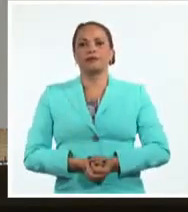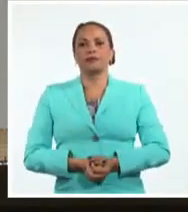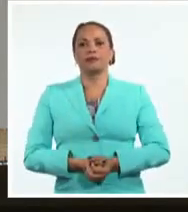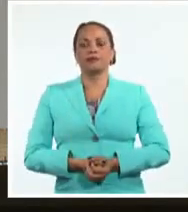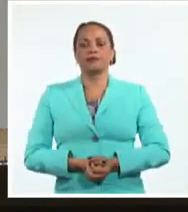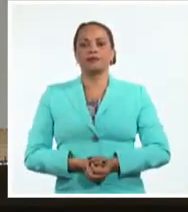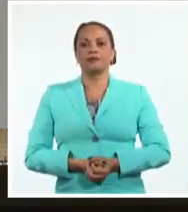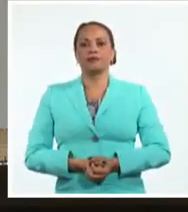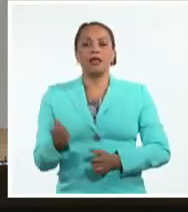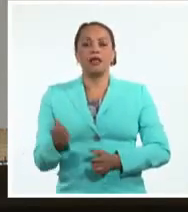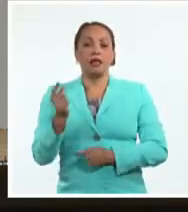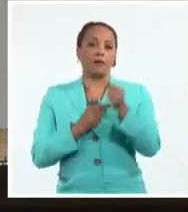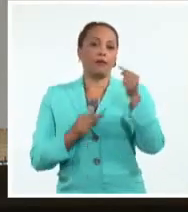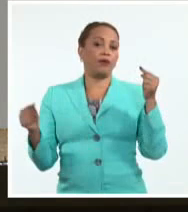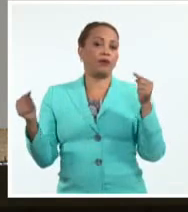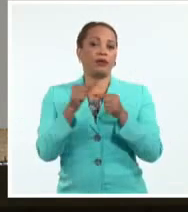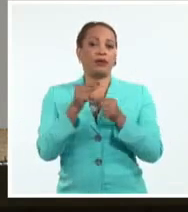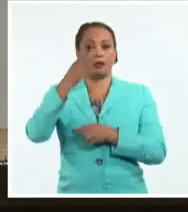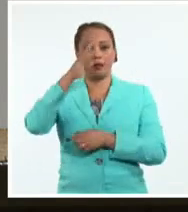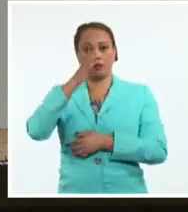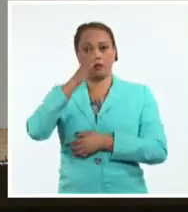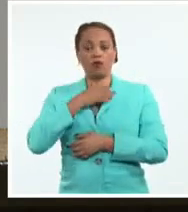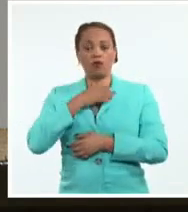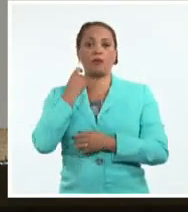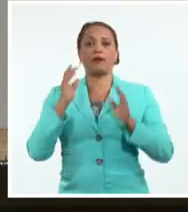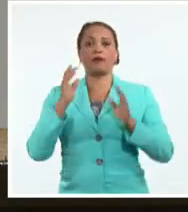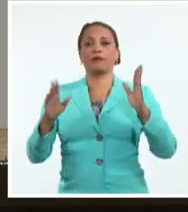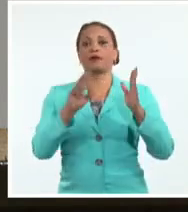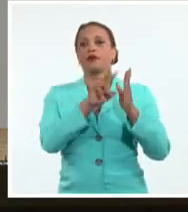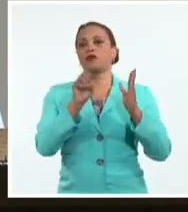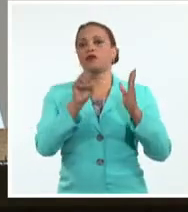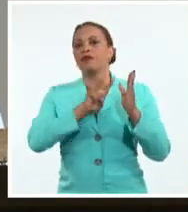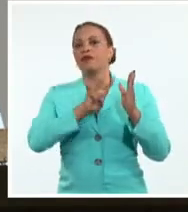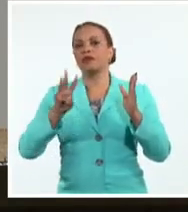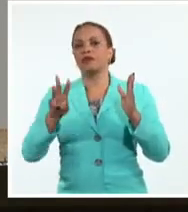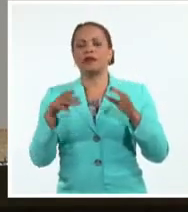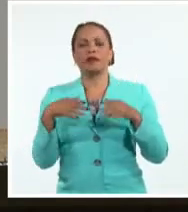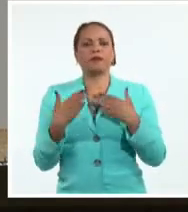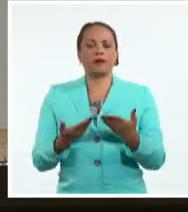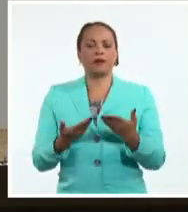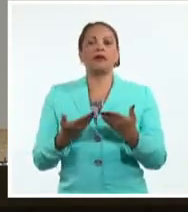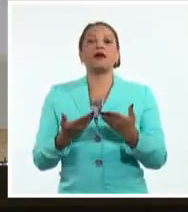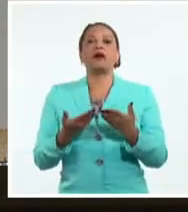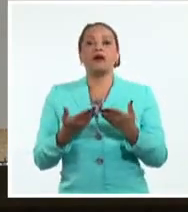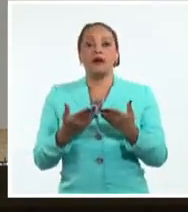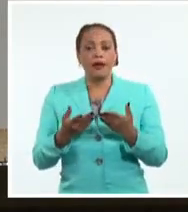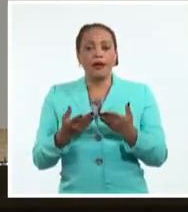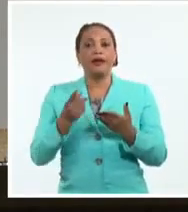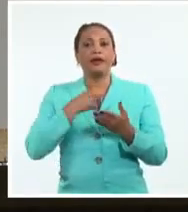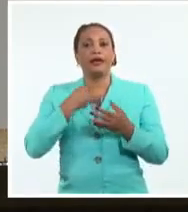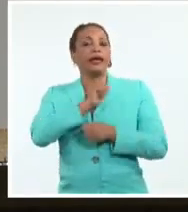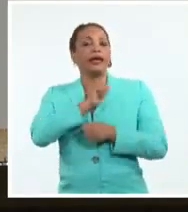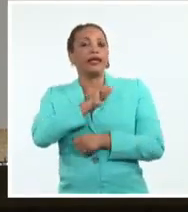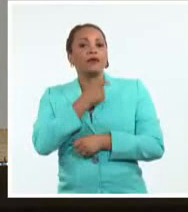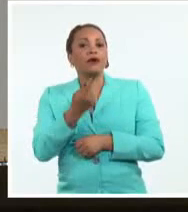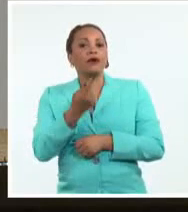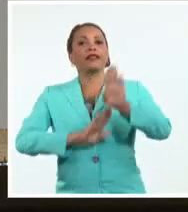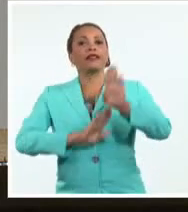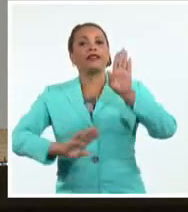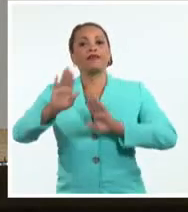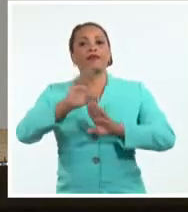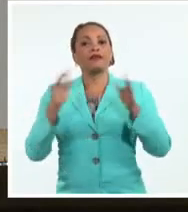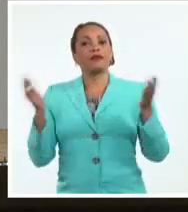de las prioridades para el año 2023 será precisamente defender y